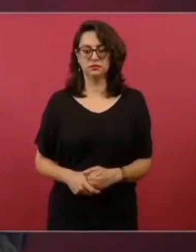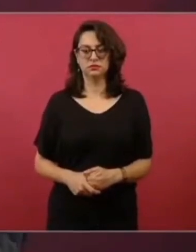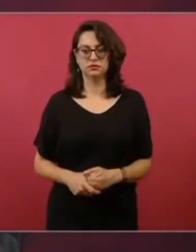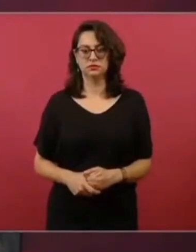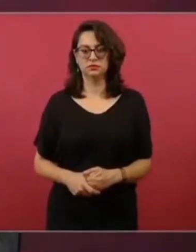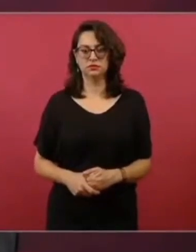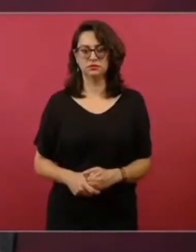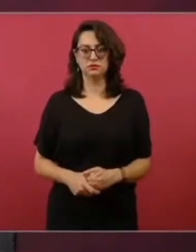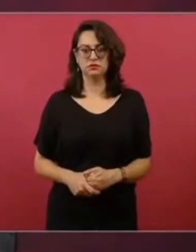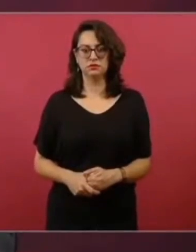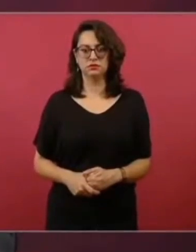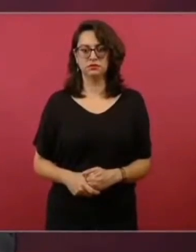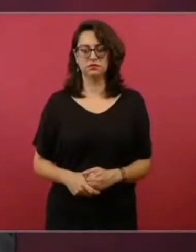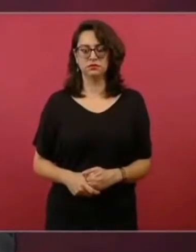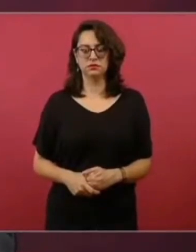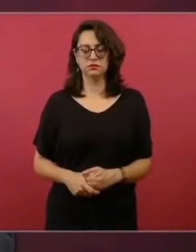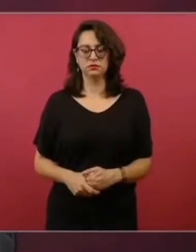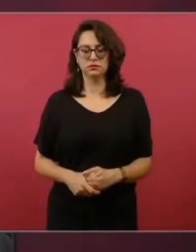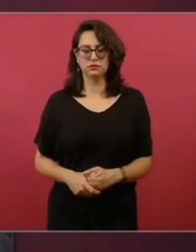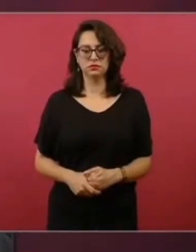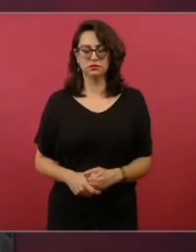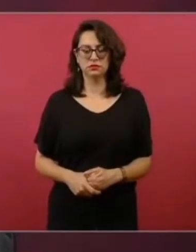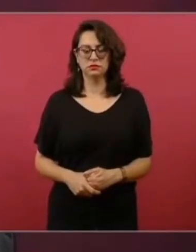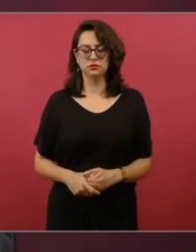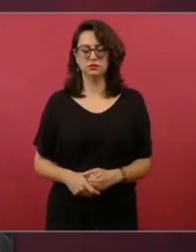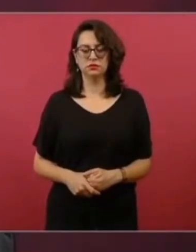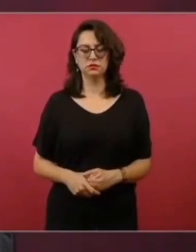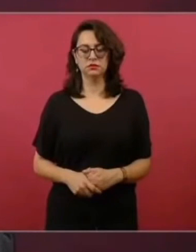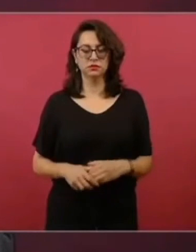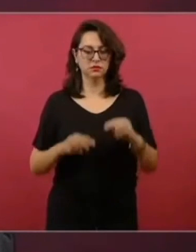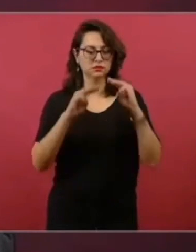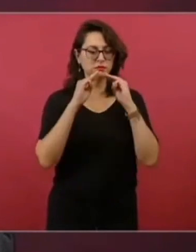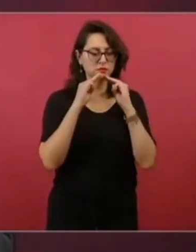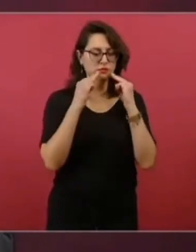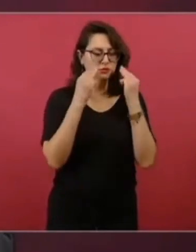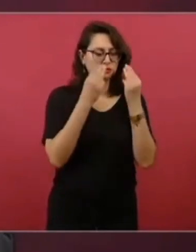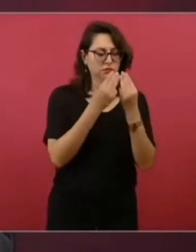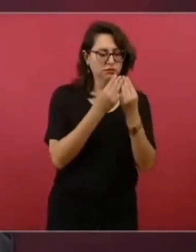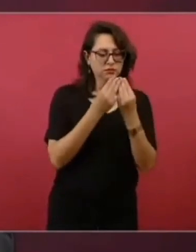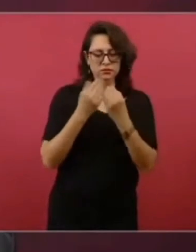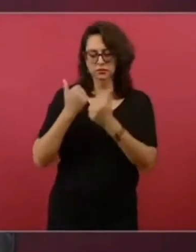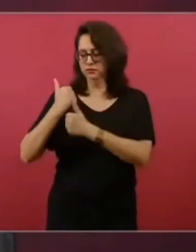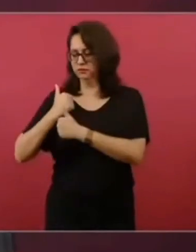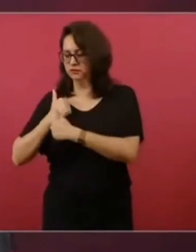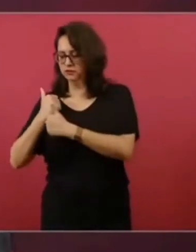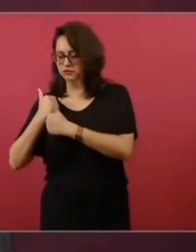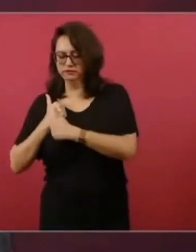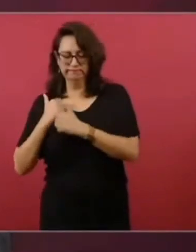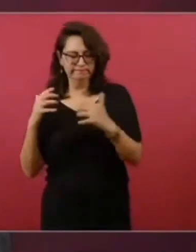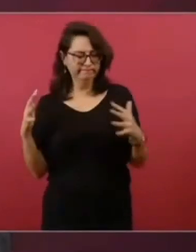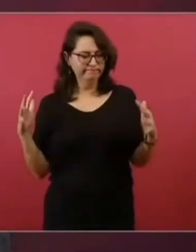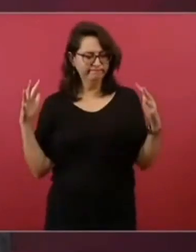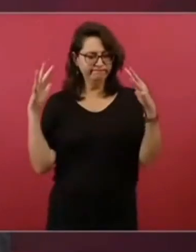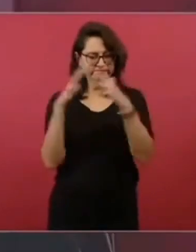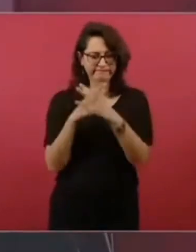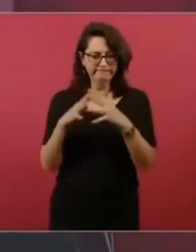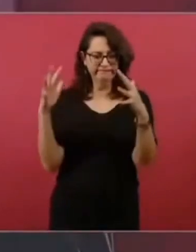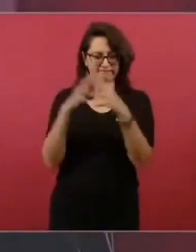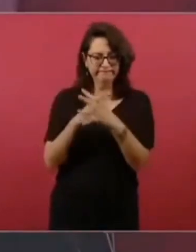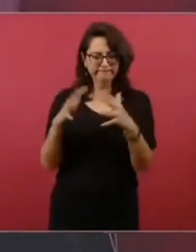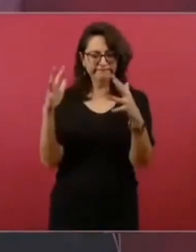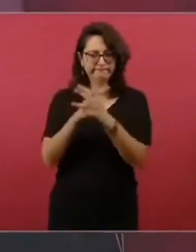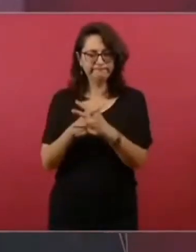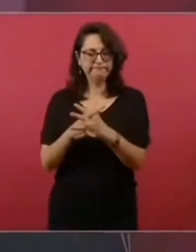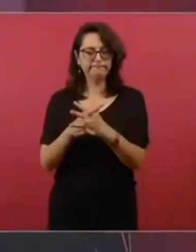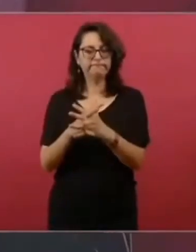eran más en los enfrentamientos del ejército y de las